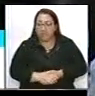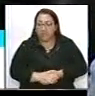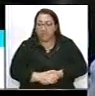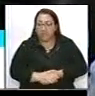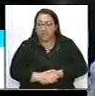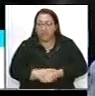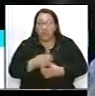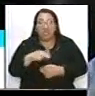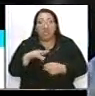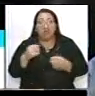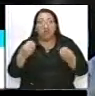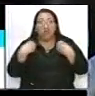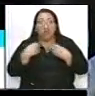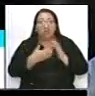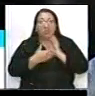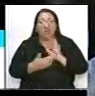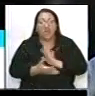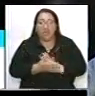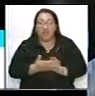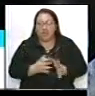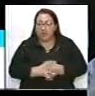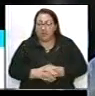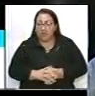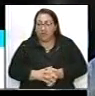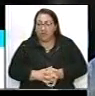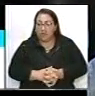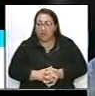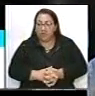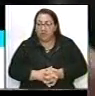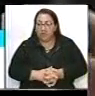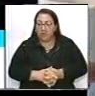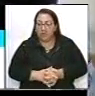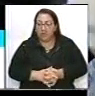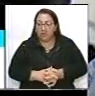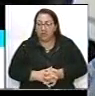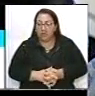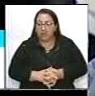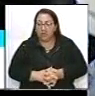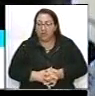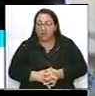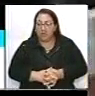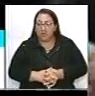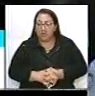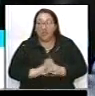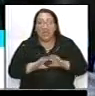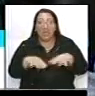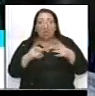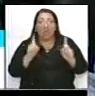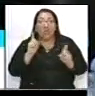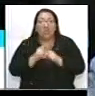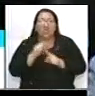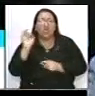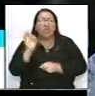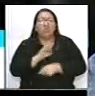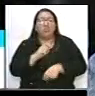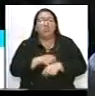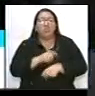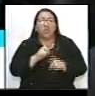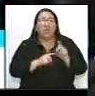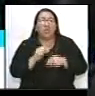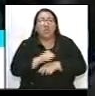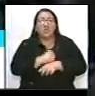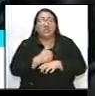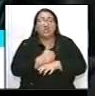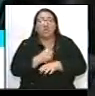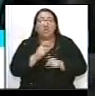mi despacho presentó esos informes. En la audiencia señaló, en ningún momento algún asesor